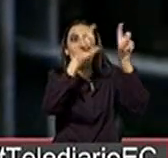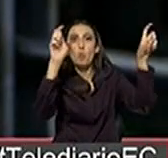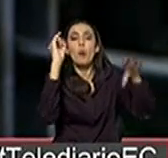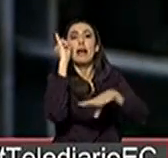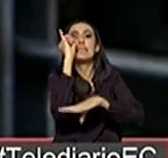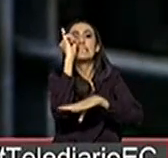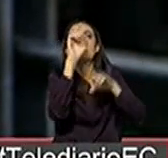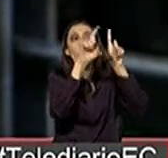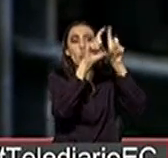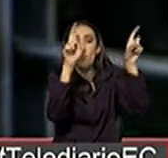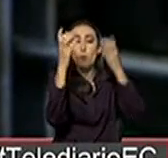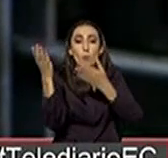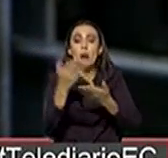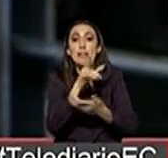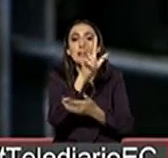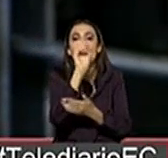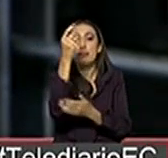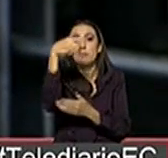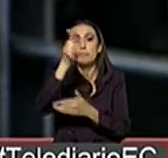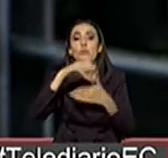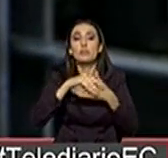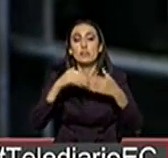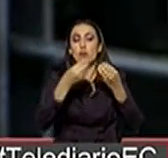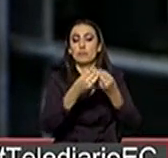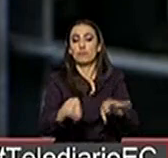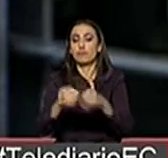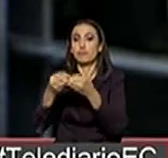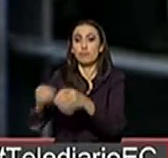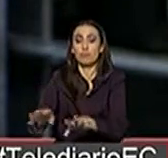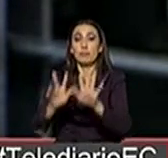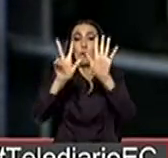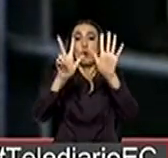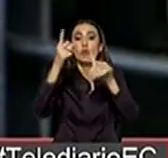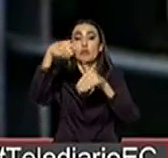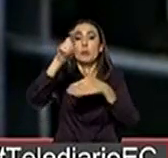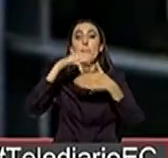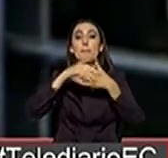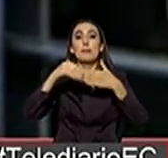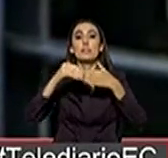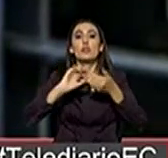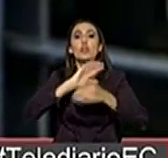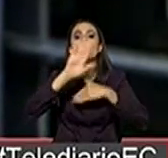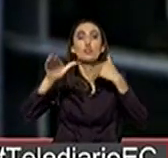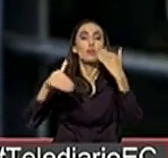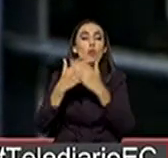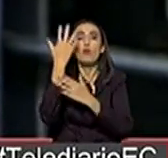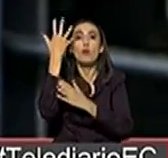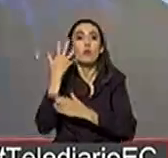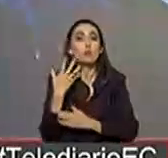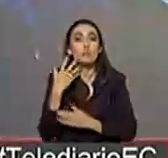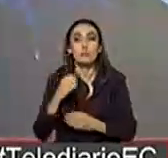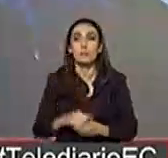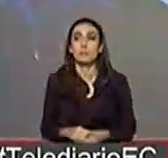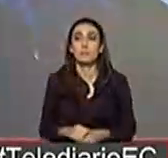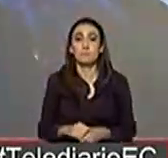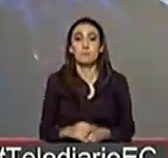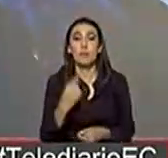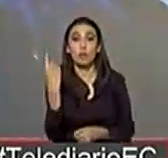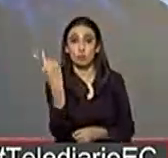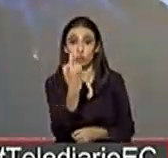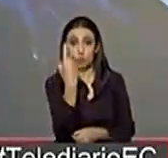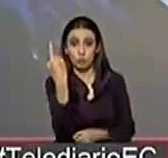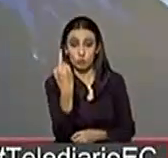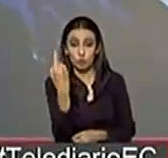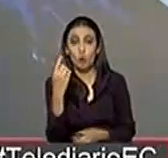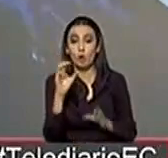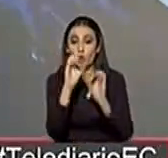ventas locales por 30 millones de dólares y más de 8 millones de dólares por día en exportaciones no solamente en el aspecto